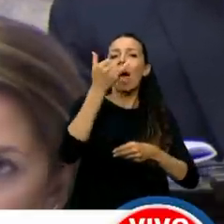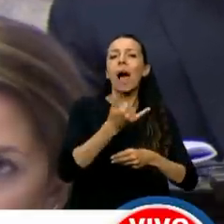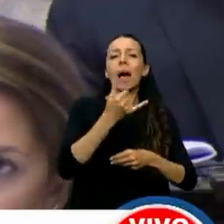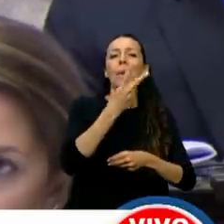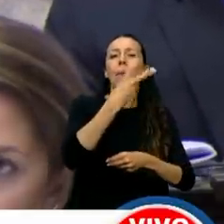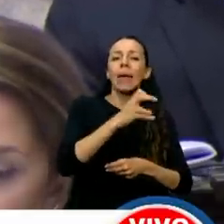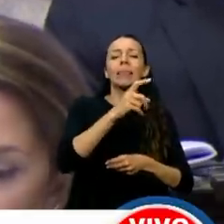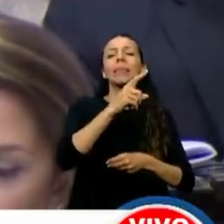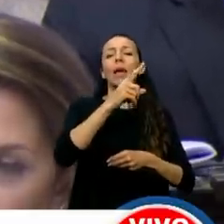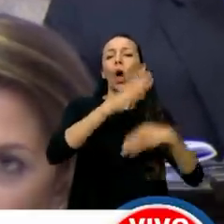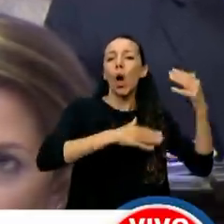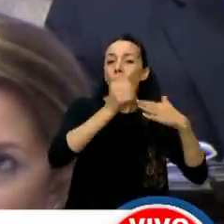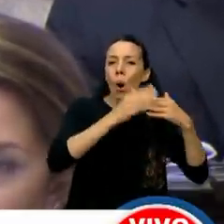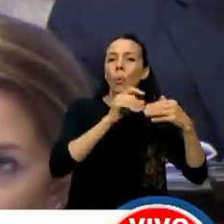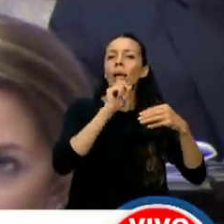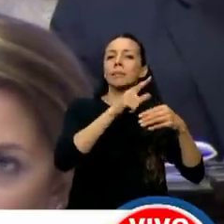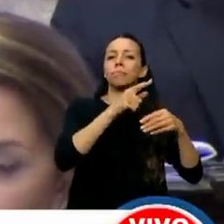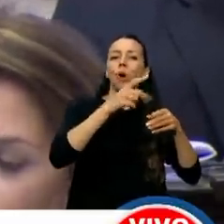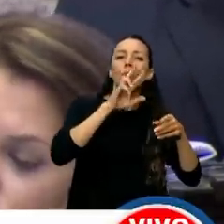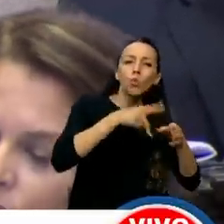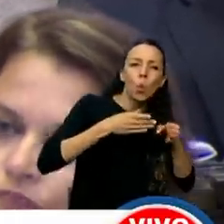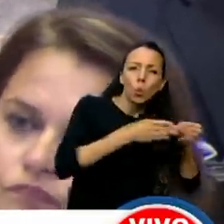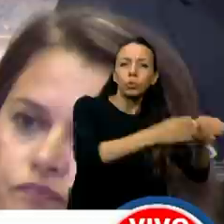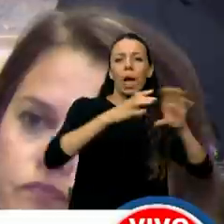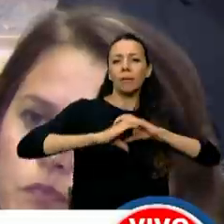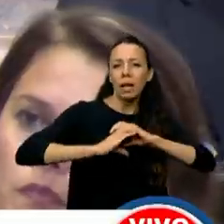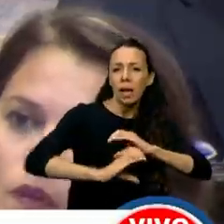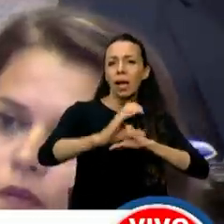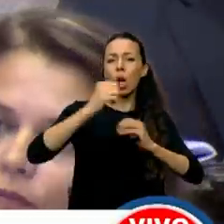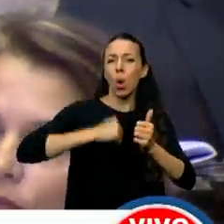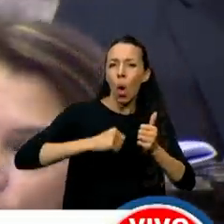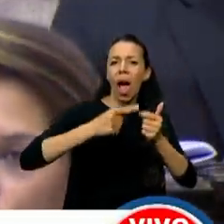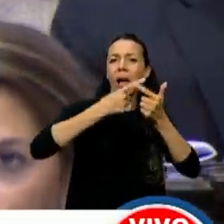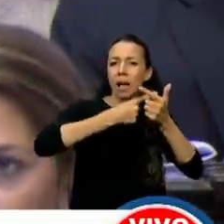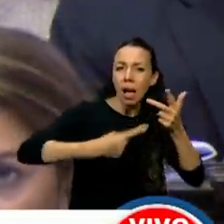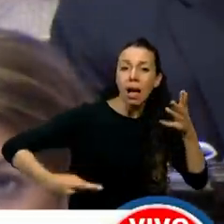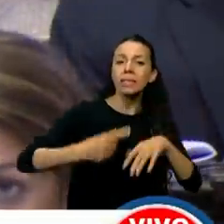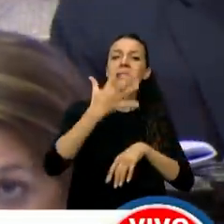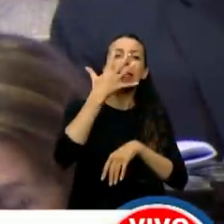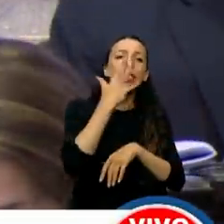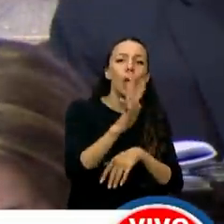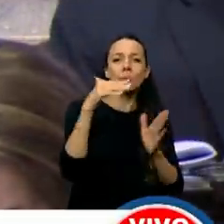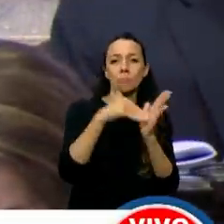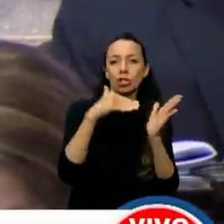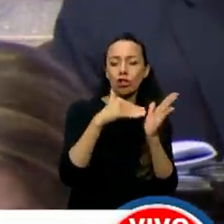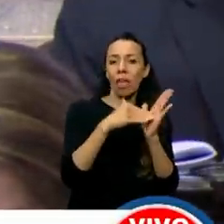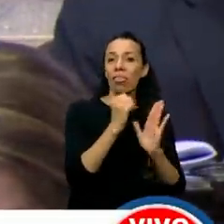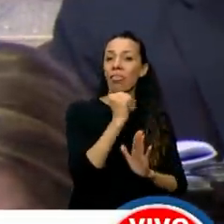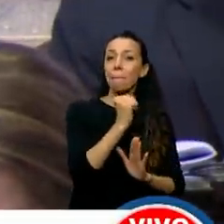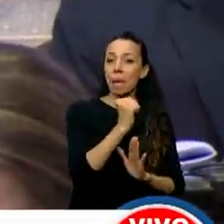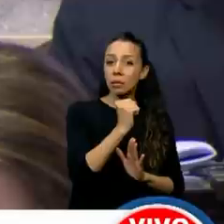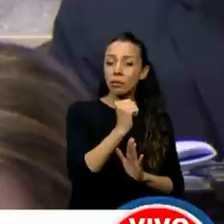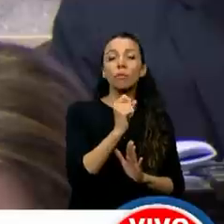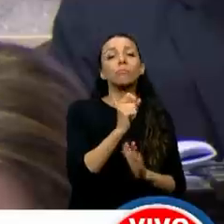y de conectividad vial y de saneamiento de cloacas por más de 5 mil millones de pesos